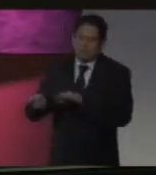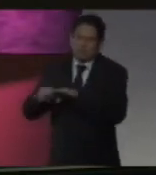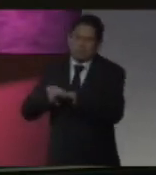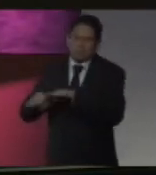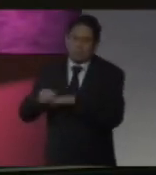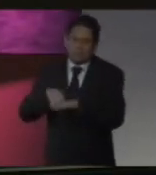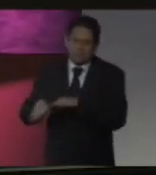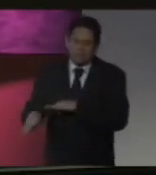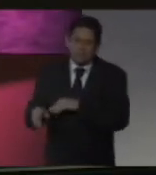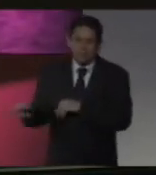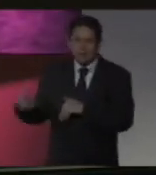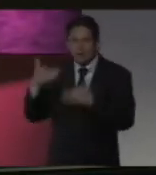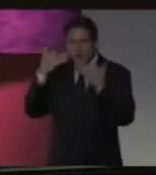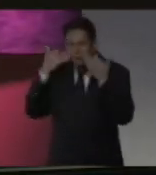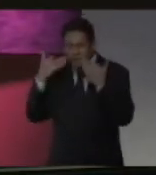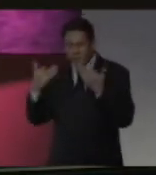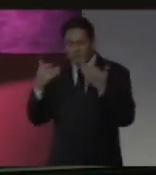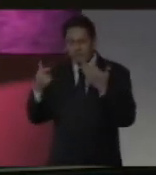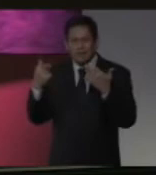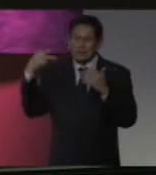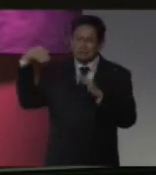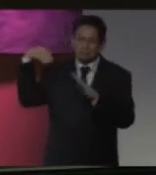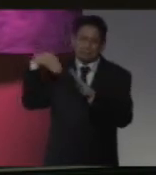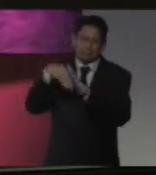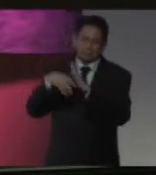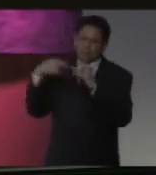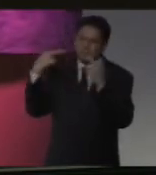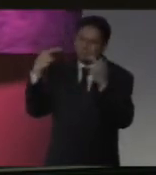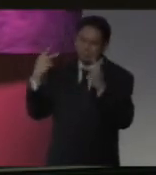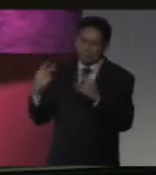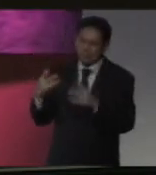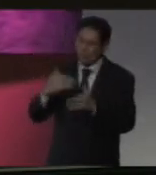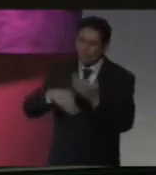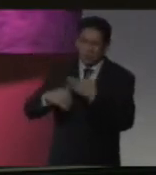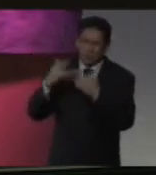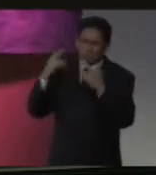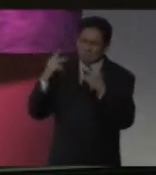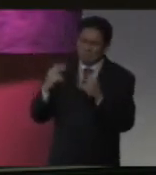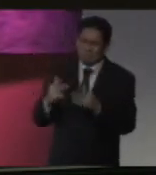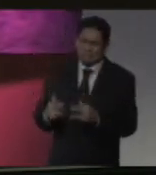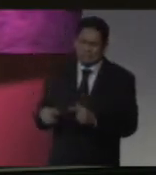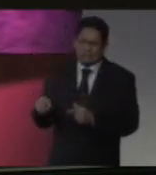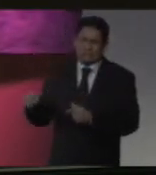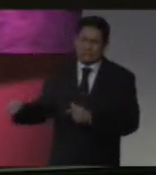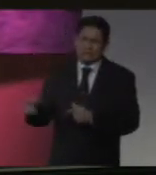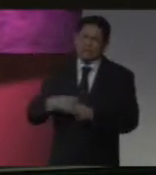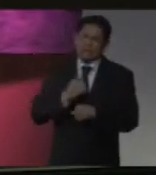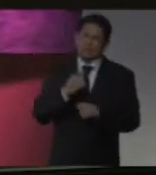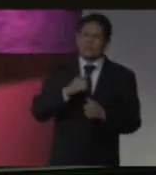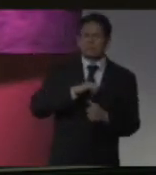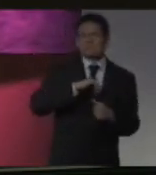El deterioro de esas condiciones económicas y sociales y ambientales de sus comunidades por esta liberalización.